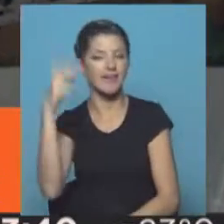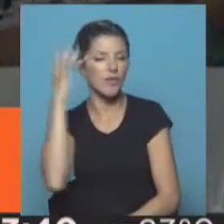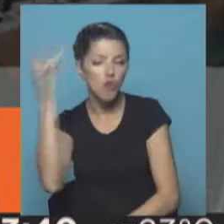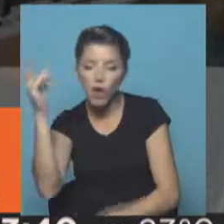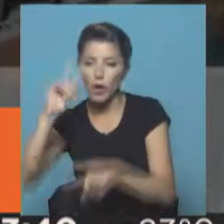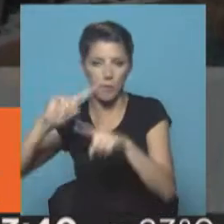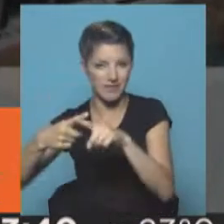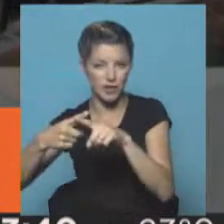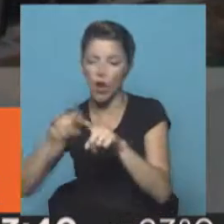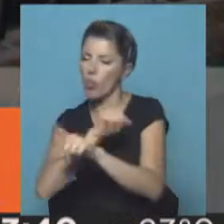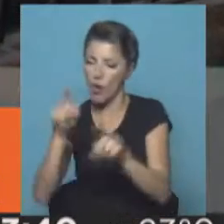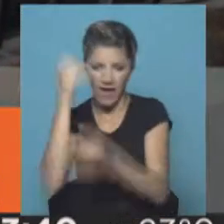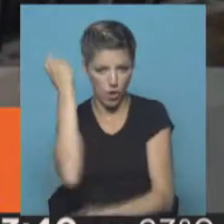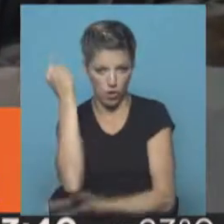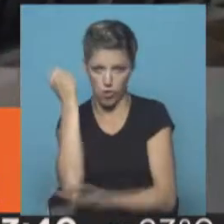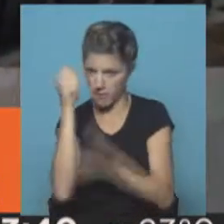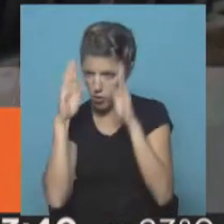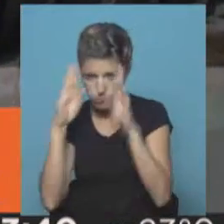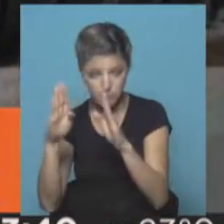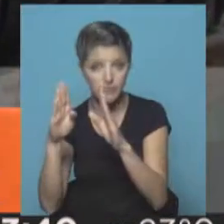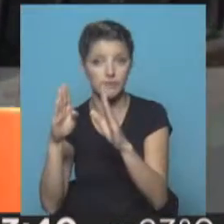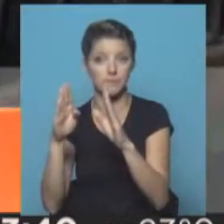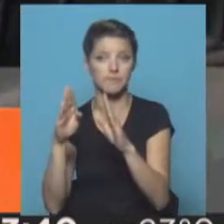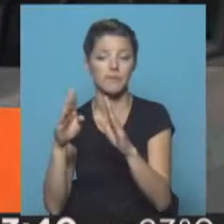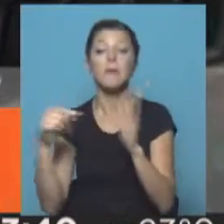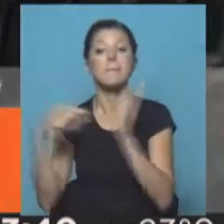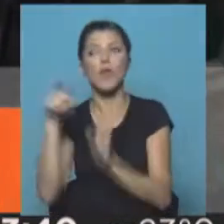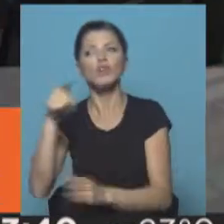técnicamente tanto económico puramente. Venezuela se